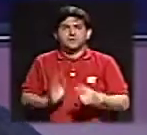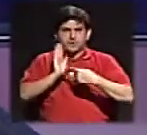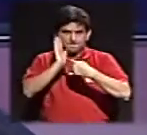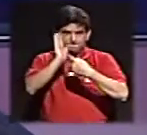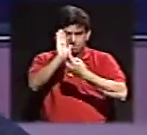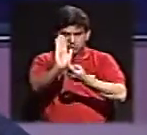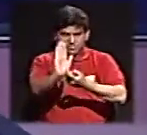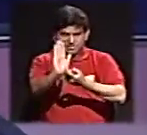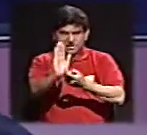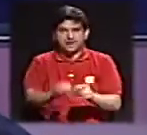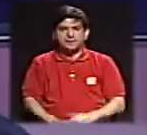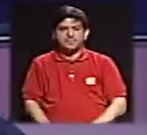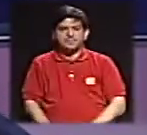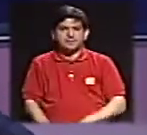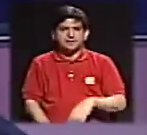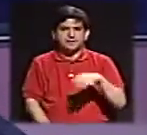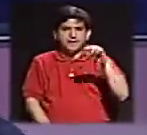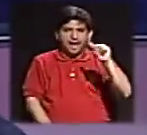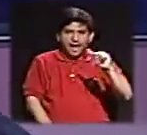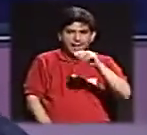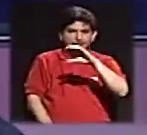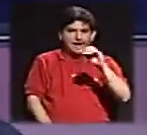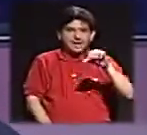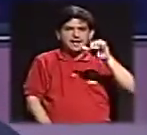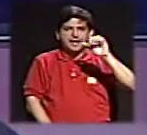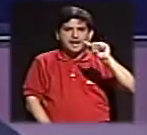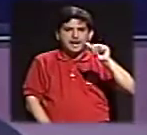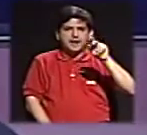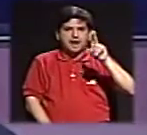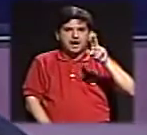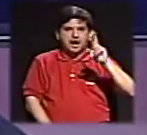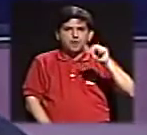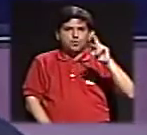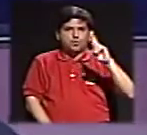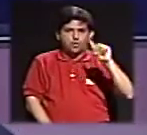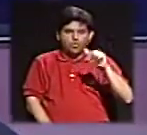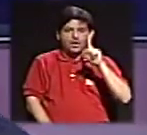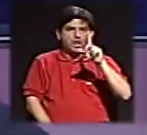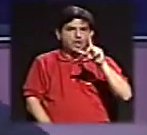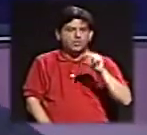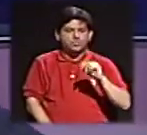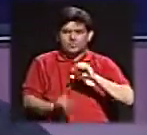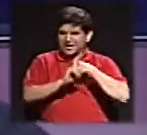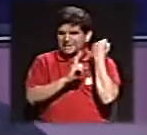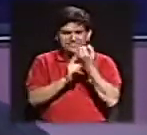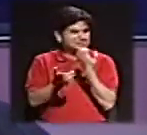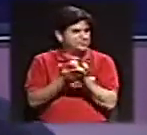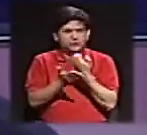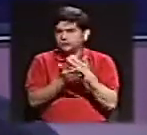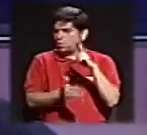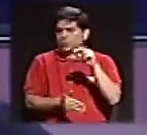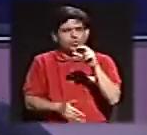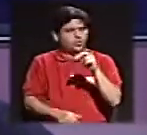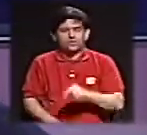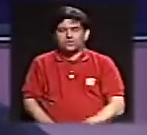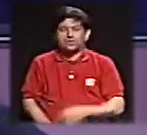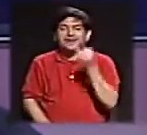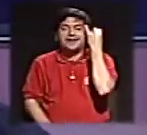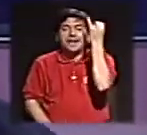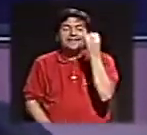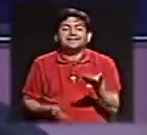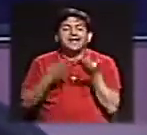digamos, por tanto Ana como por Aurora, no tiene que ver con un interés económico, sino que tiene que ver con un interés de